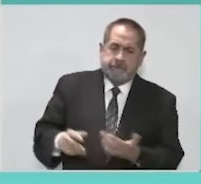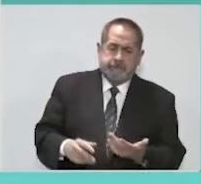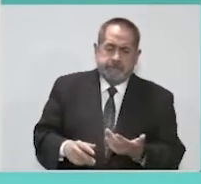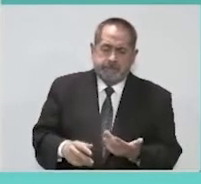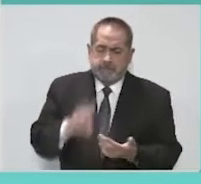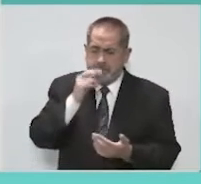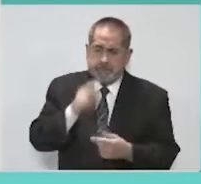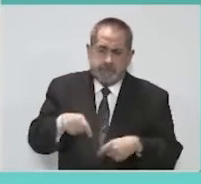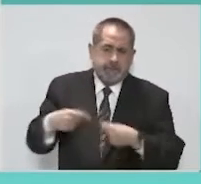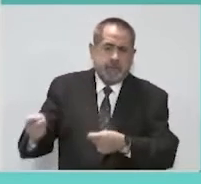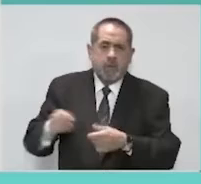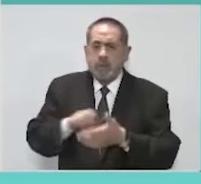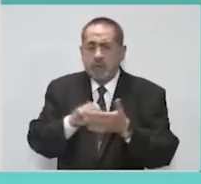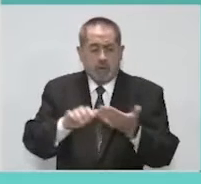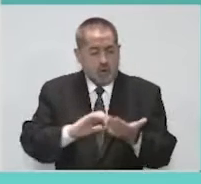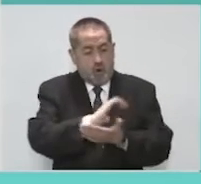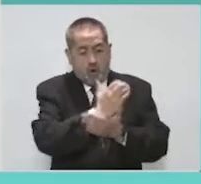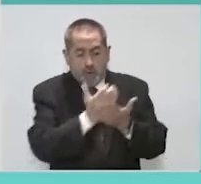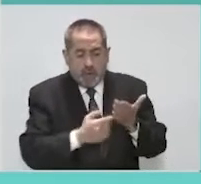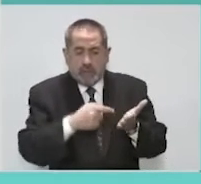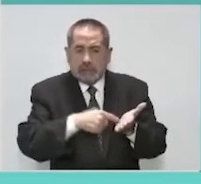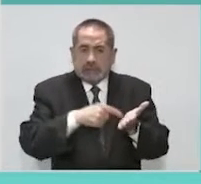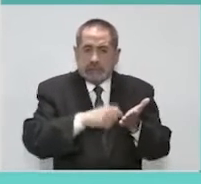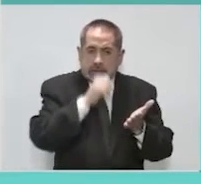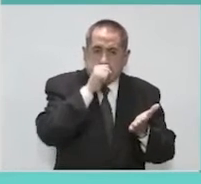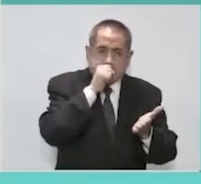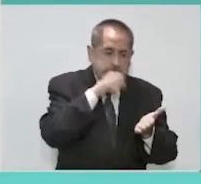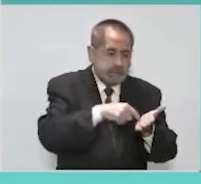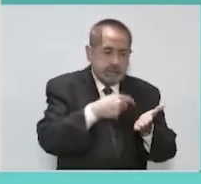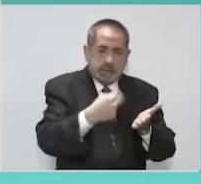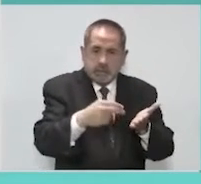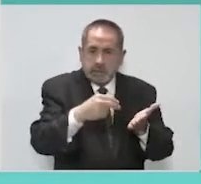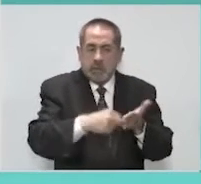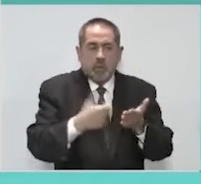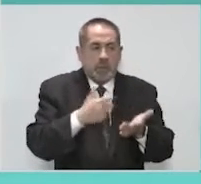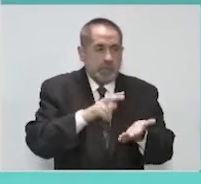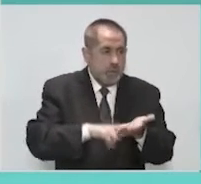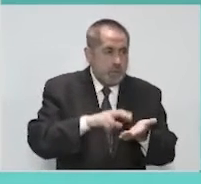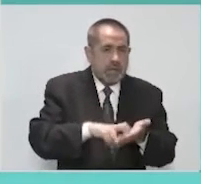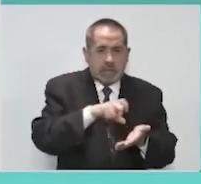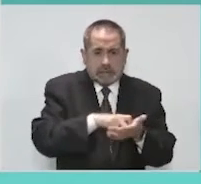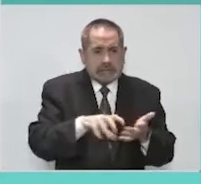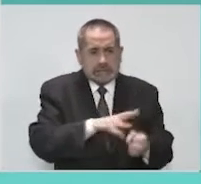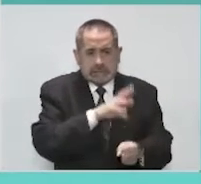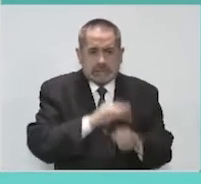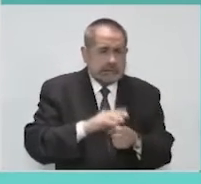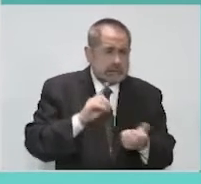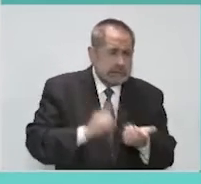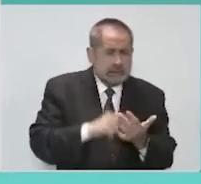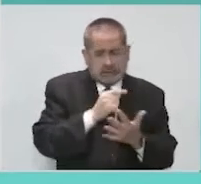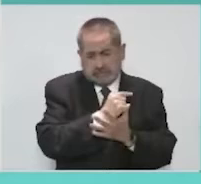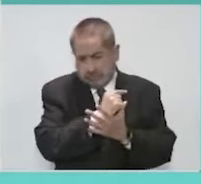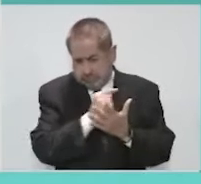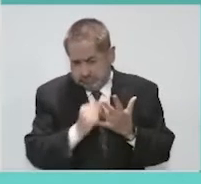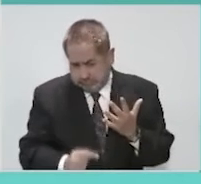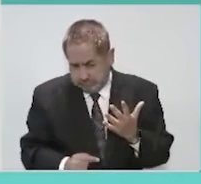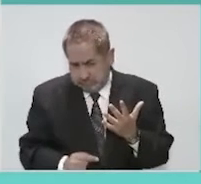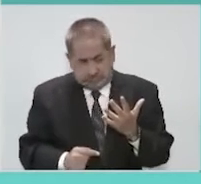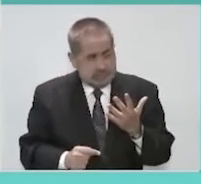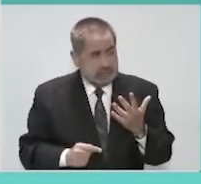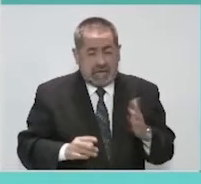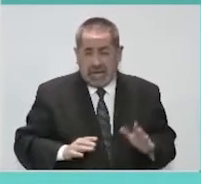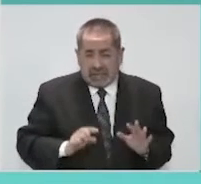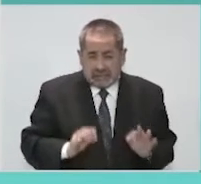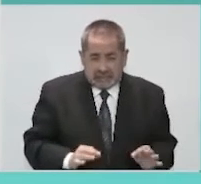tiene que ver con los contratos y que tiene que ver con las adquisiciones propiamente y las características de estas aeronaves